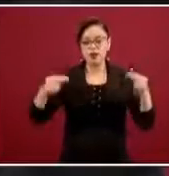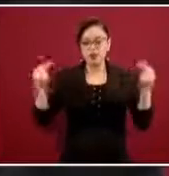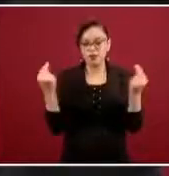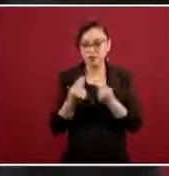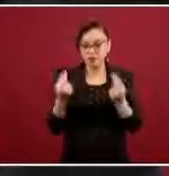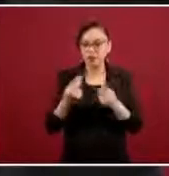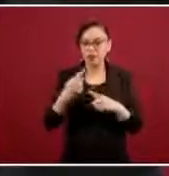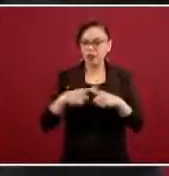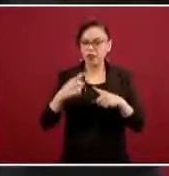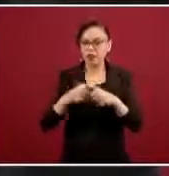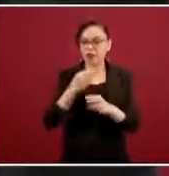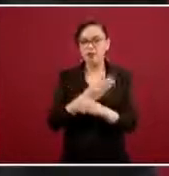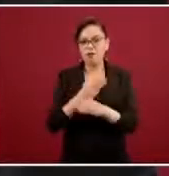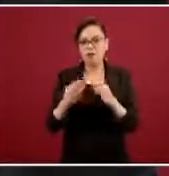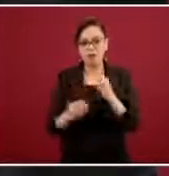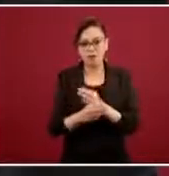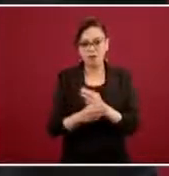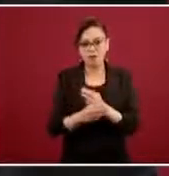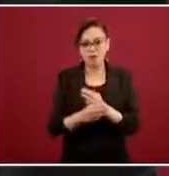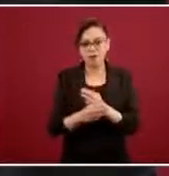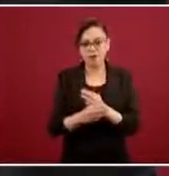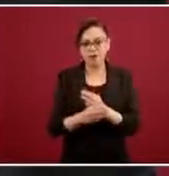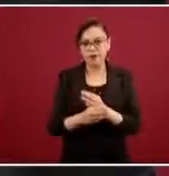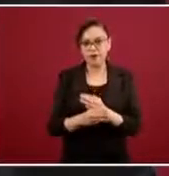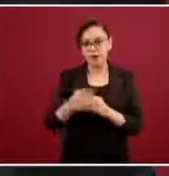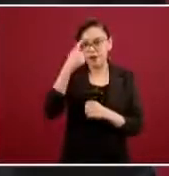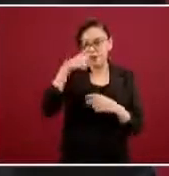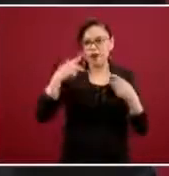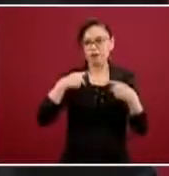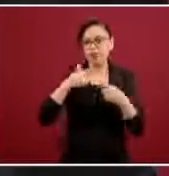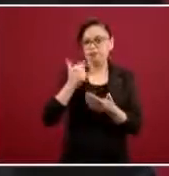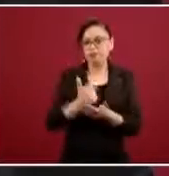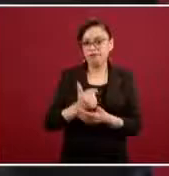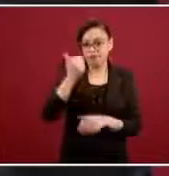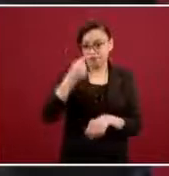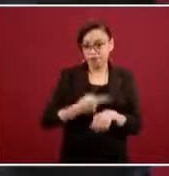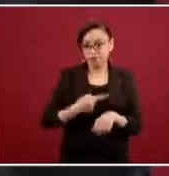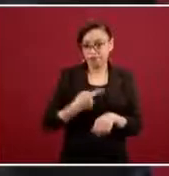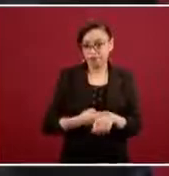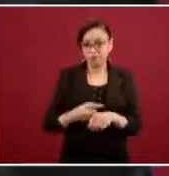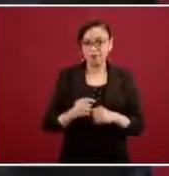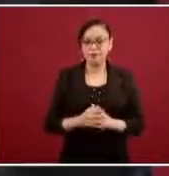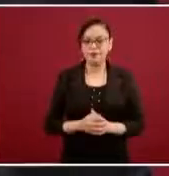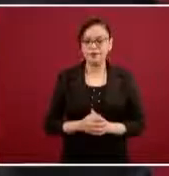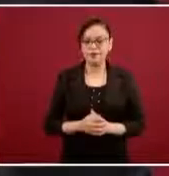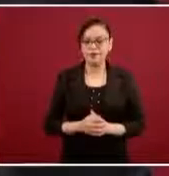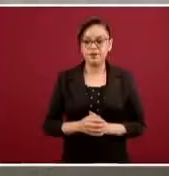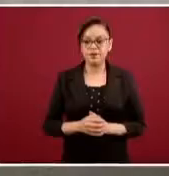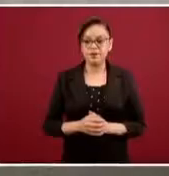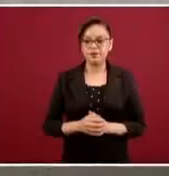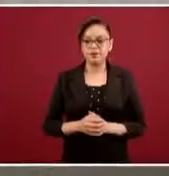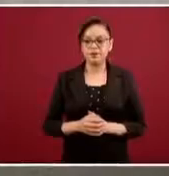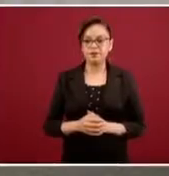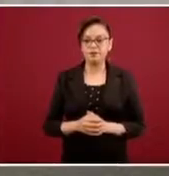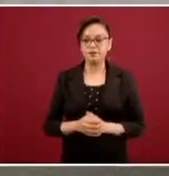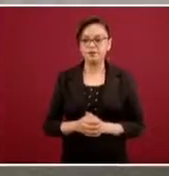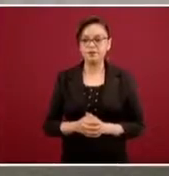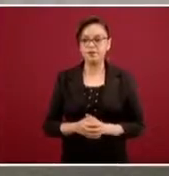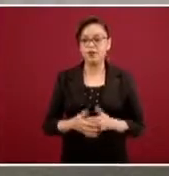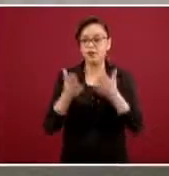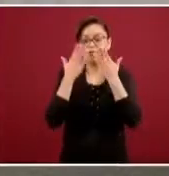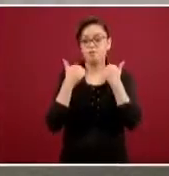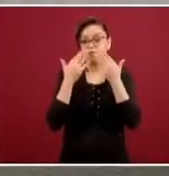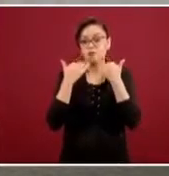medicina, específicamente medicina crítica, que rebasa o supera la actual disponibilidad.